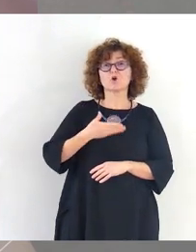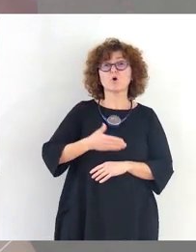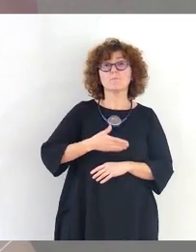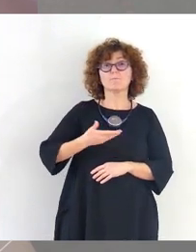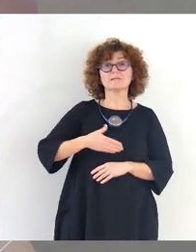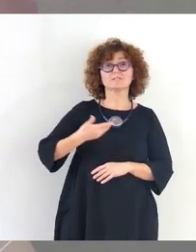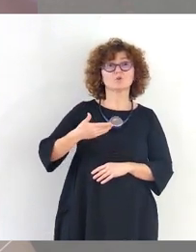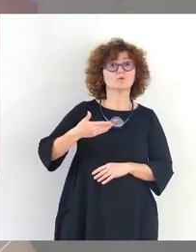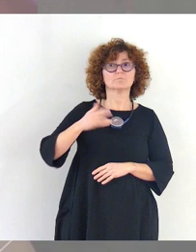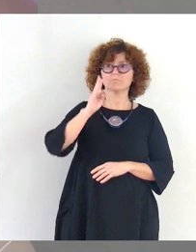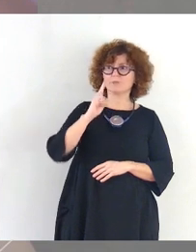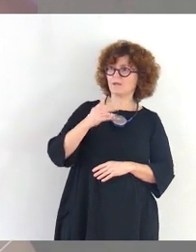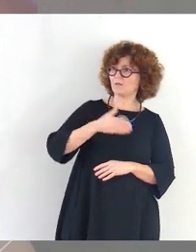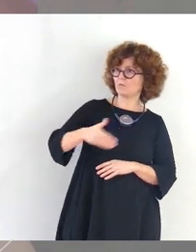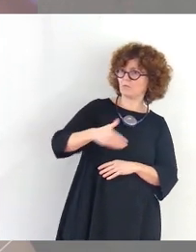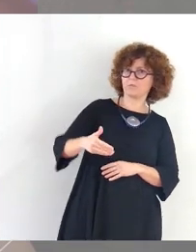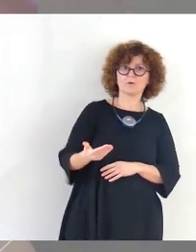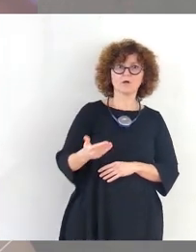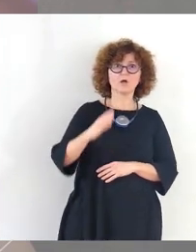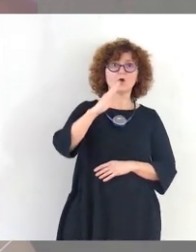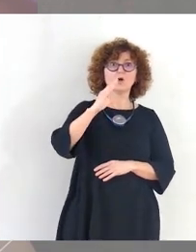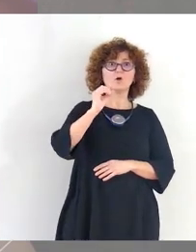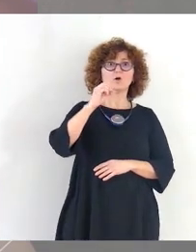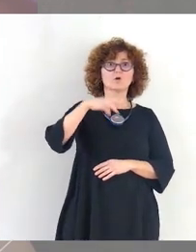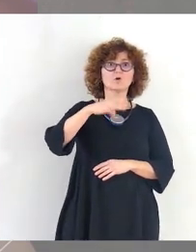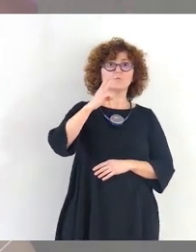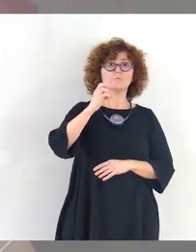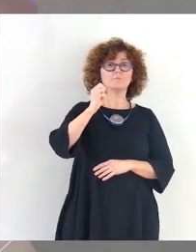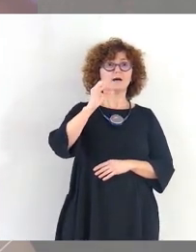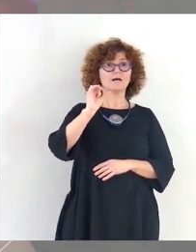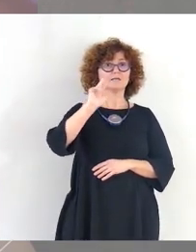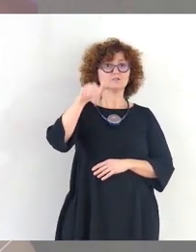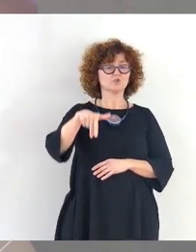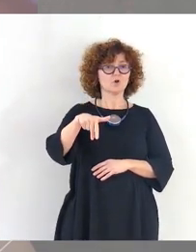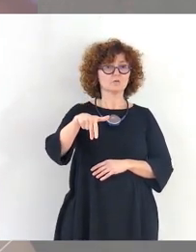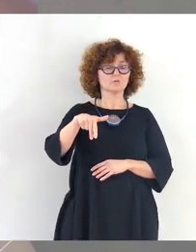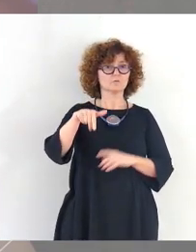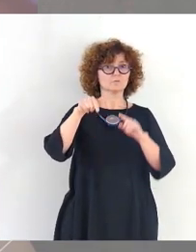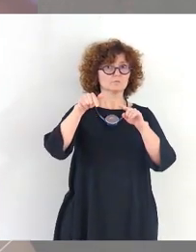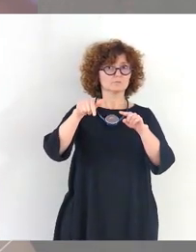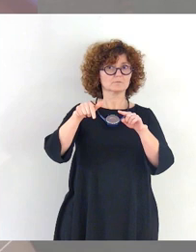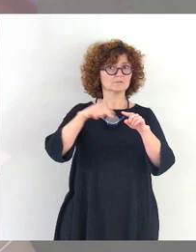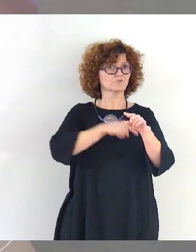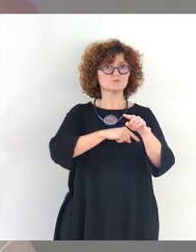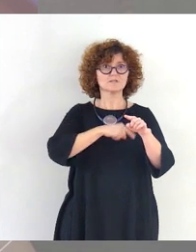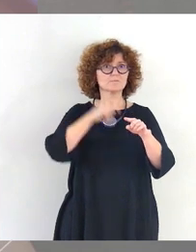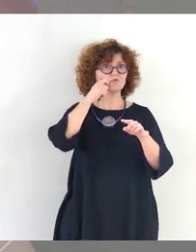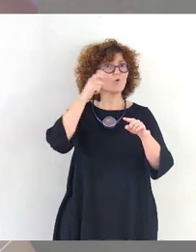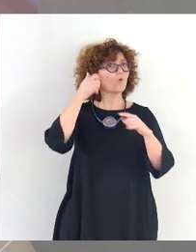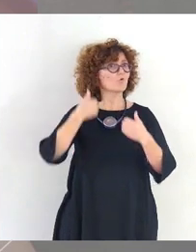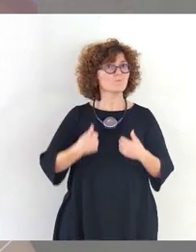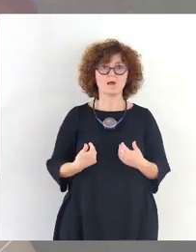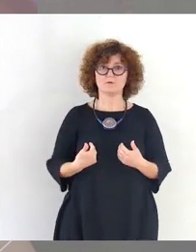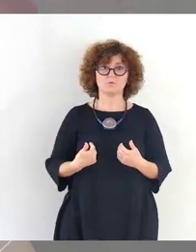sentimiento tan sumamente humano que cuando es el único sentimiento que cuando alguien lo pierde